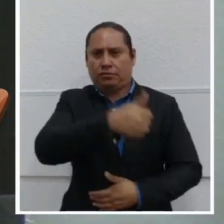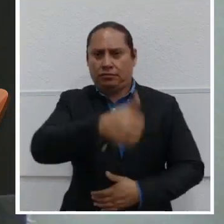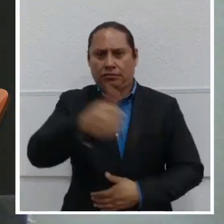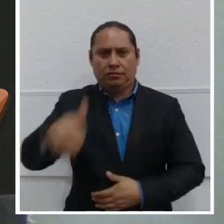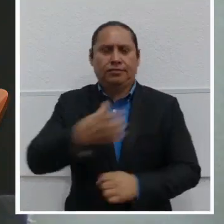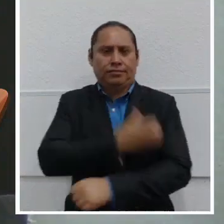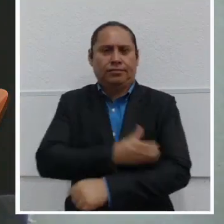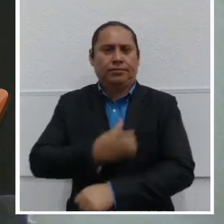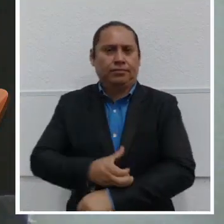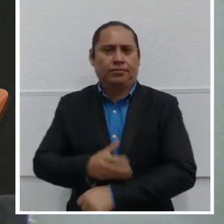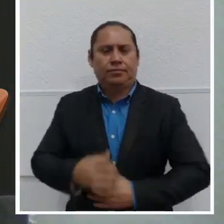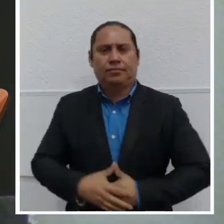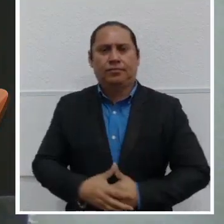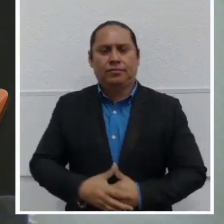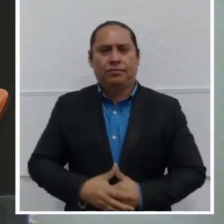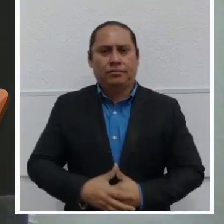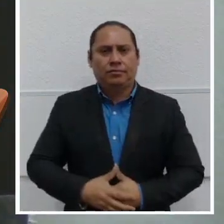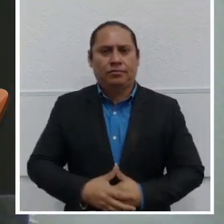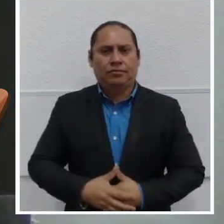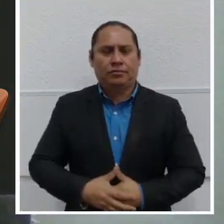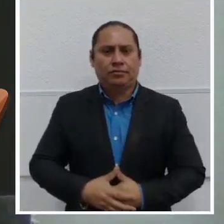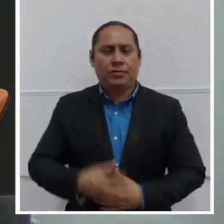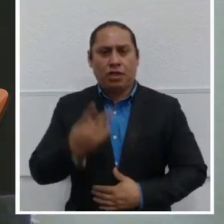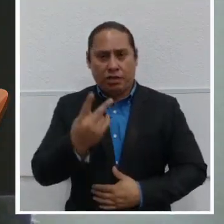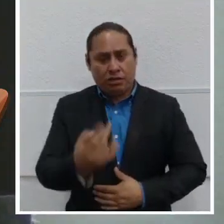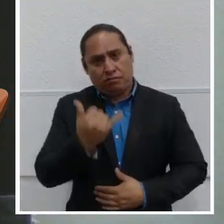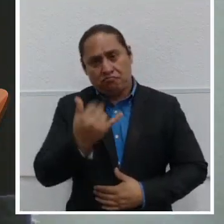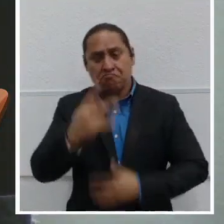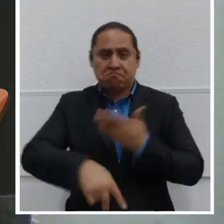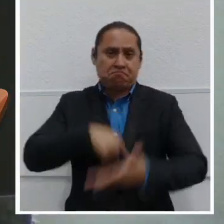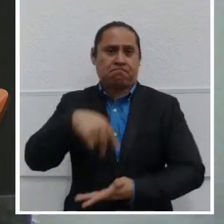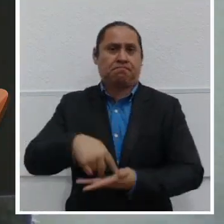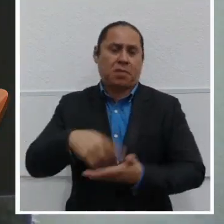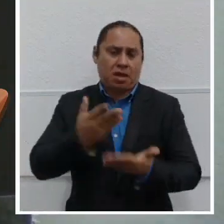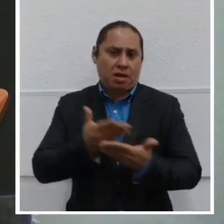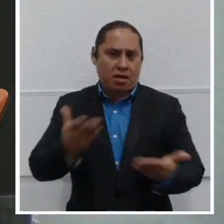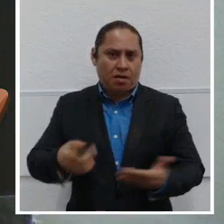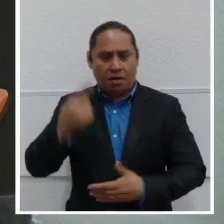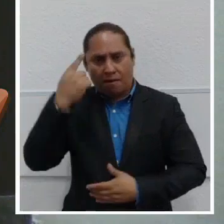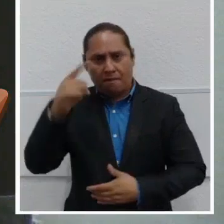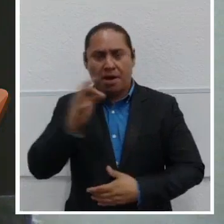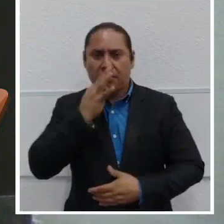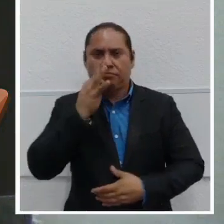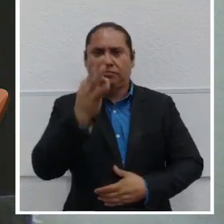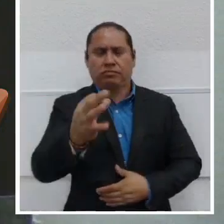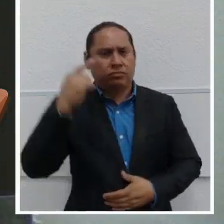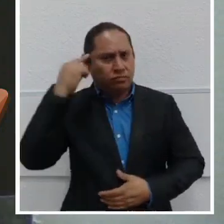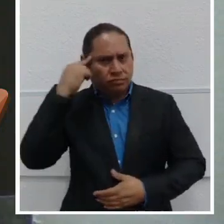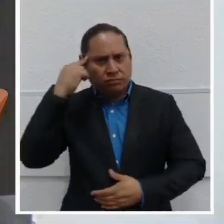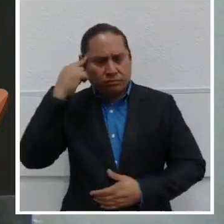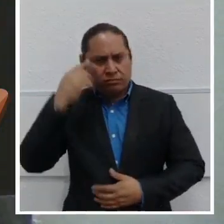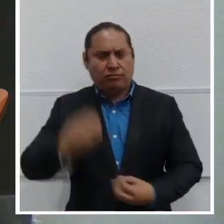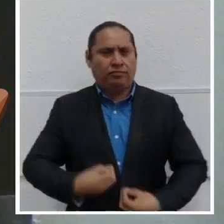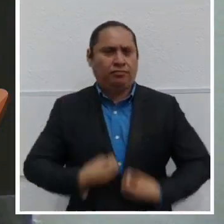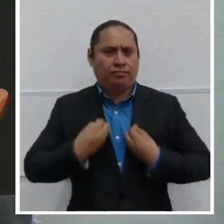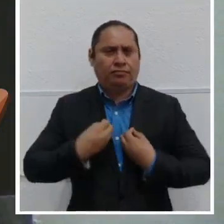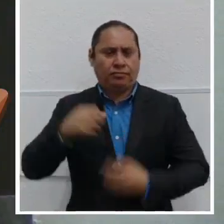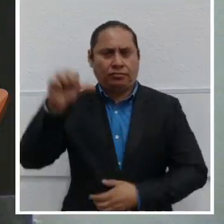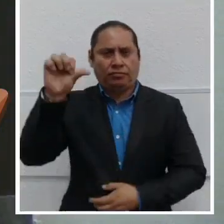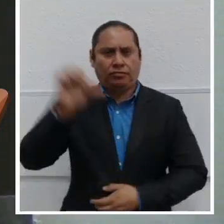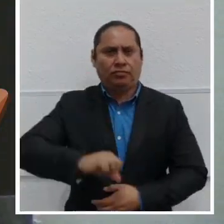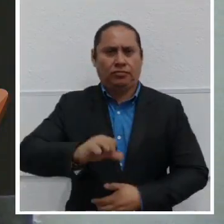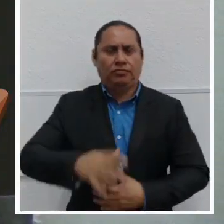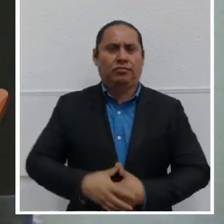uno de mis compañeros y tomo esta Tribuna para comentar una reflexión de vida que hoy